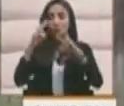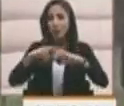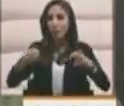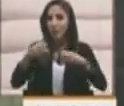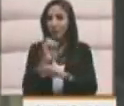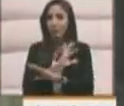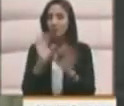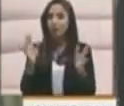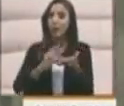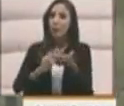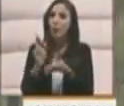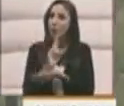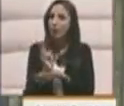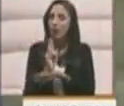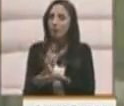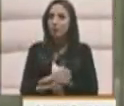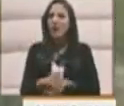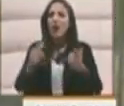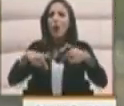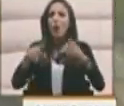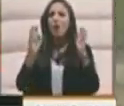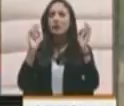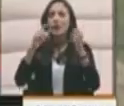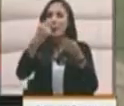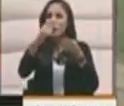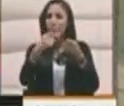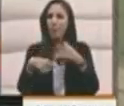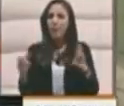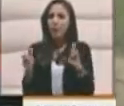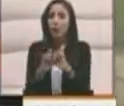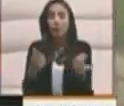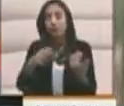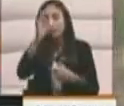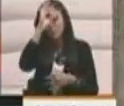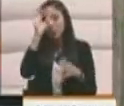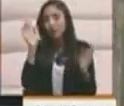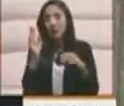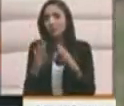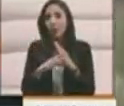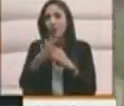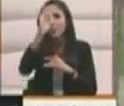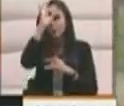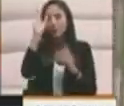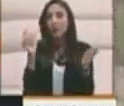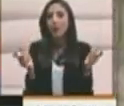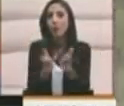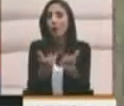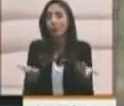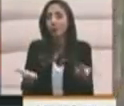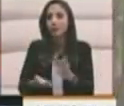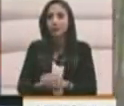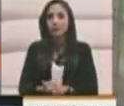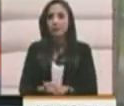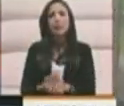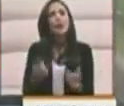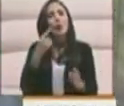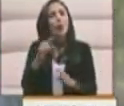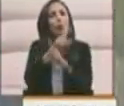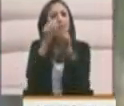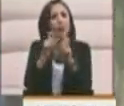serán los puntos que tendrán hoy ustedes acá en la sesión? Voy a ver, no sé, no lo conozco todavía. ¿Considera usted que van a tratar el